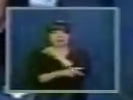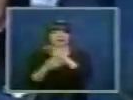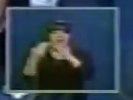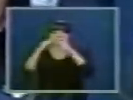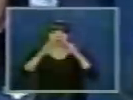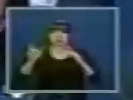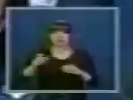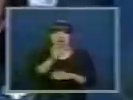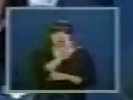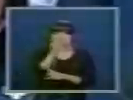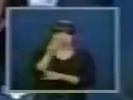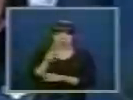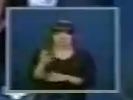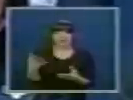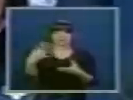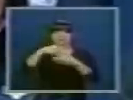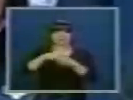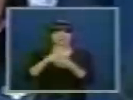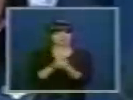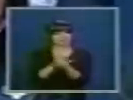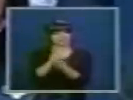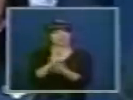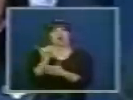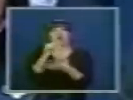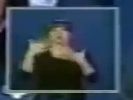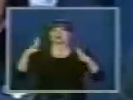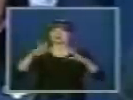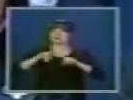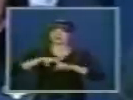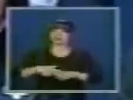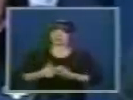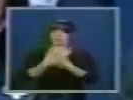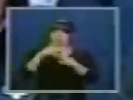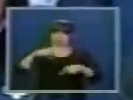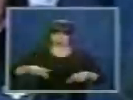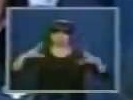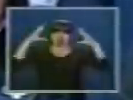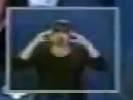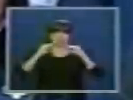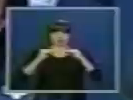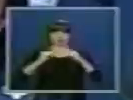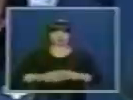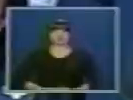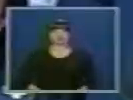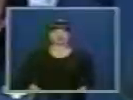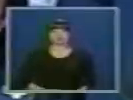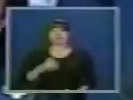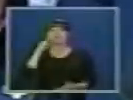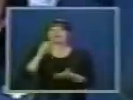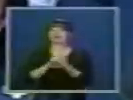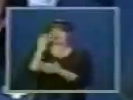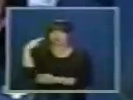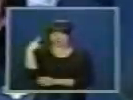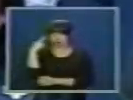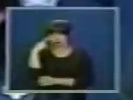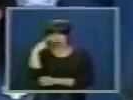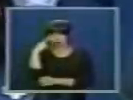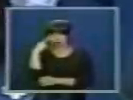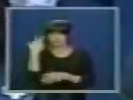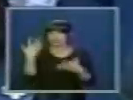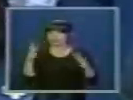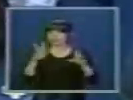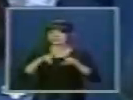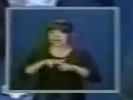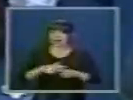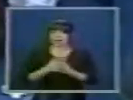ciudadanía costarricense como la que se ha iniciado esta noche. Por esa razón, ya se han iniciado